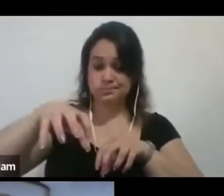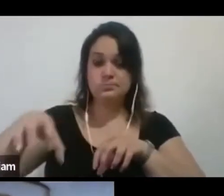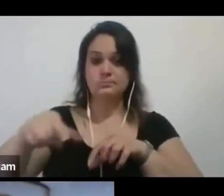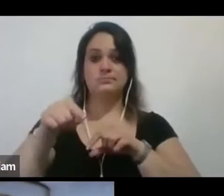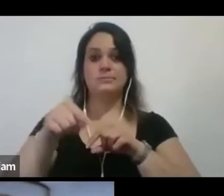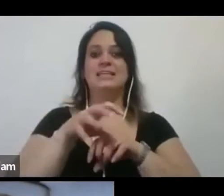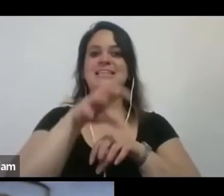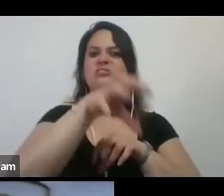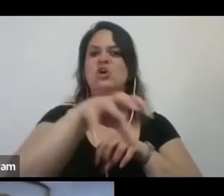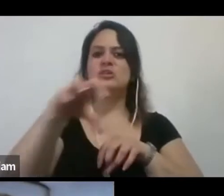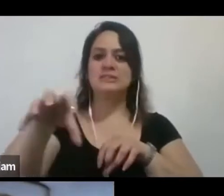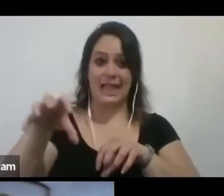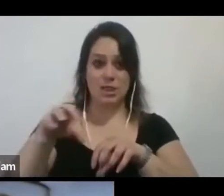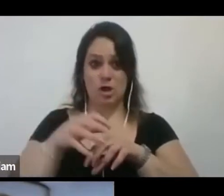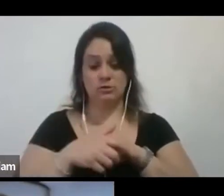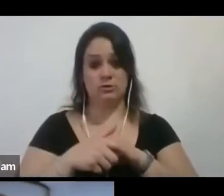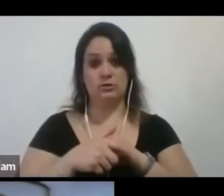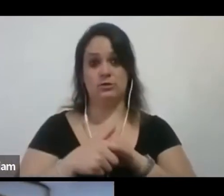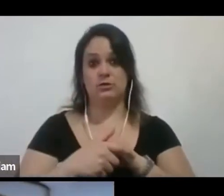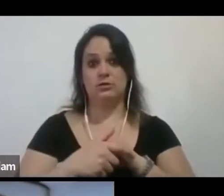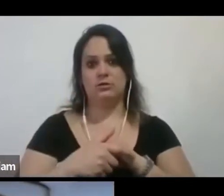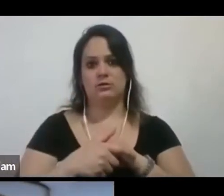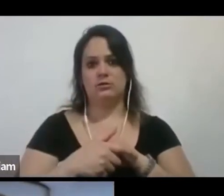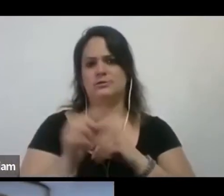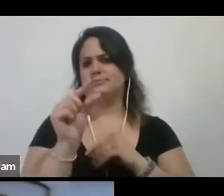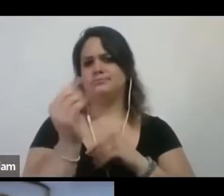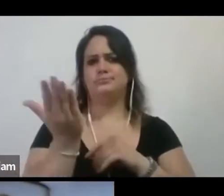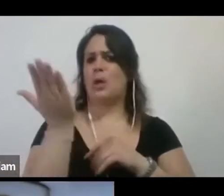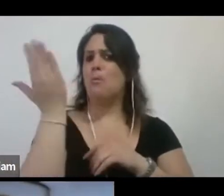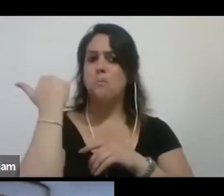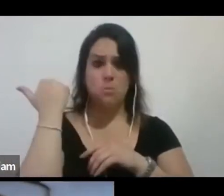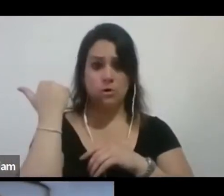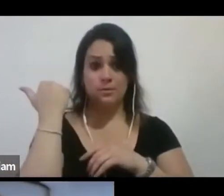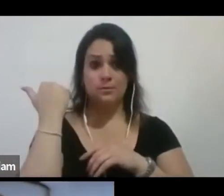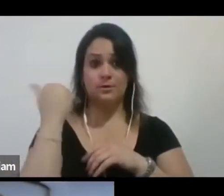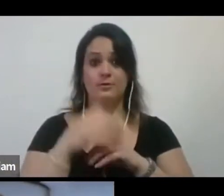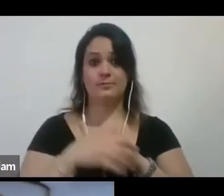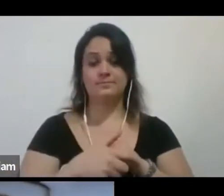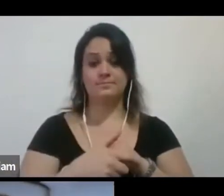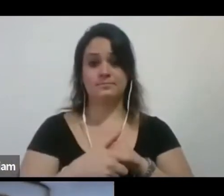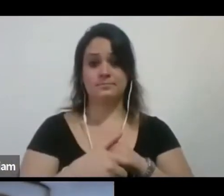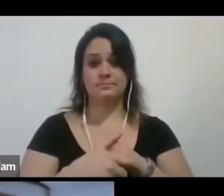centros hace recién muy poquito que se ha empezado